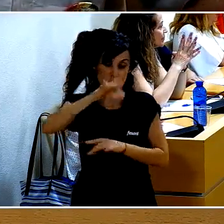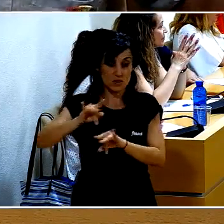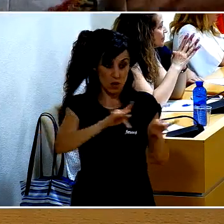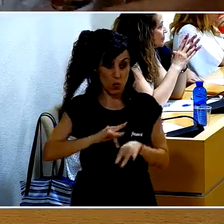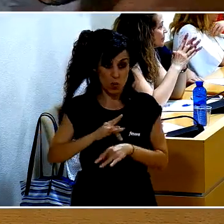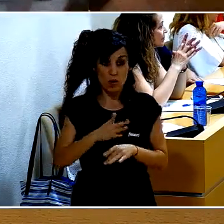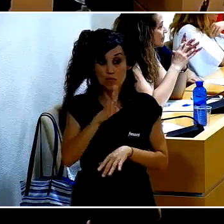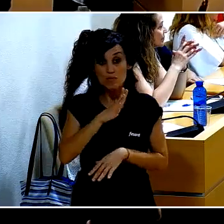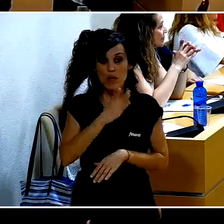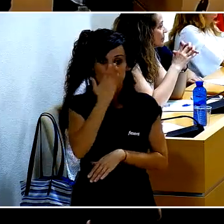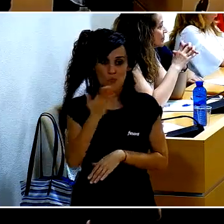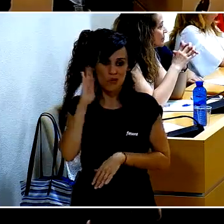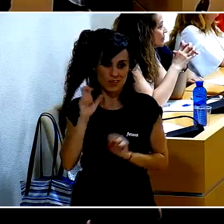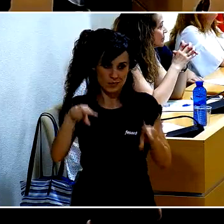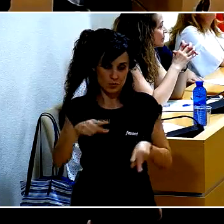Moltes gràcies.